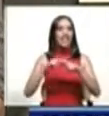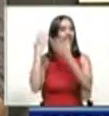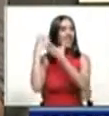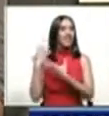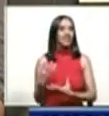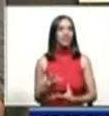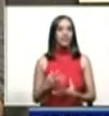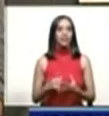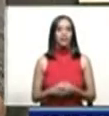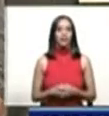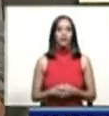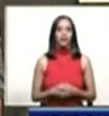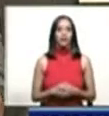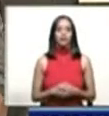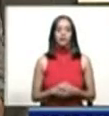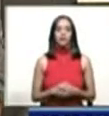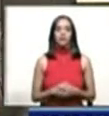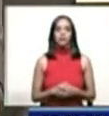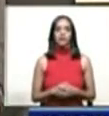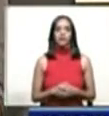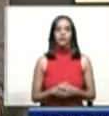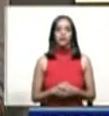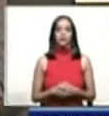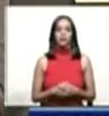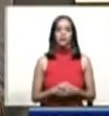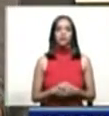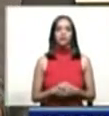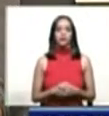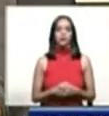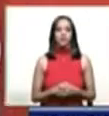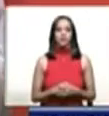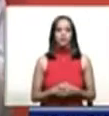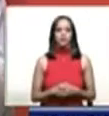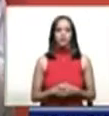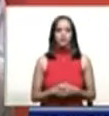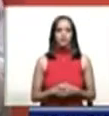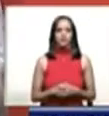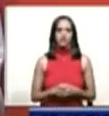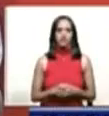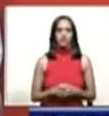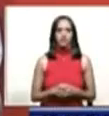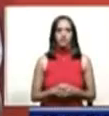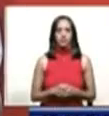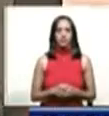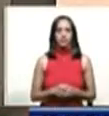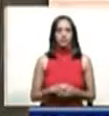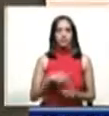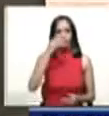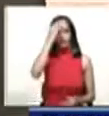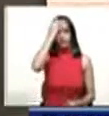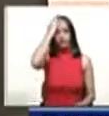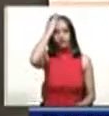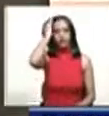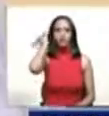pinta, el señor Cabeza de Mango con su programa. Él sale tres veces a la semana, a las 8:30 en la otra TV y a las 10